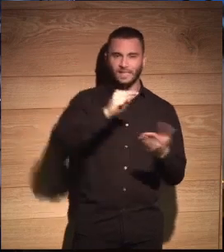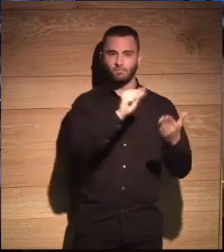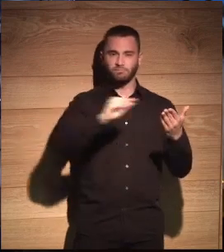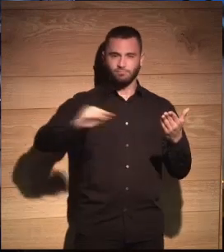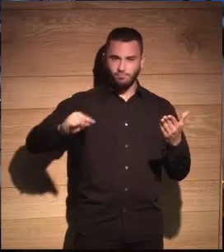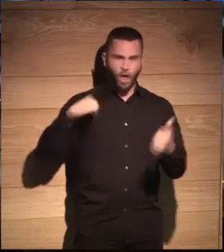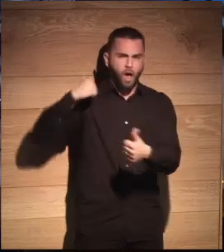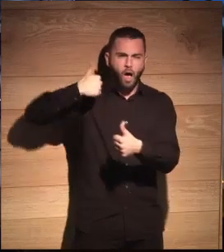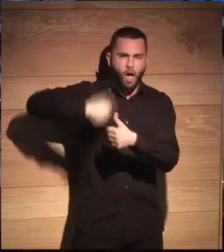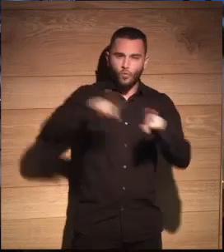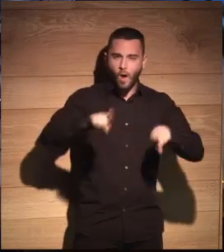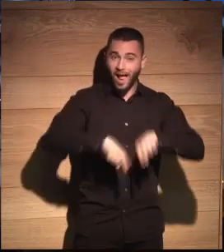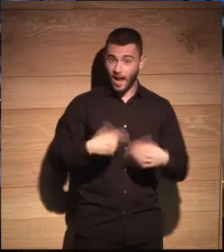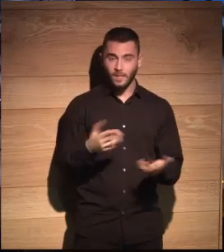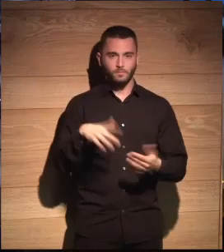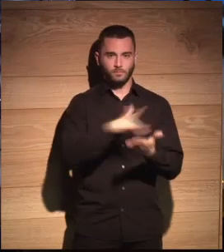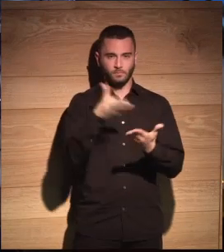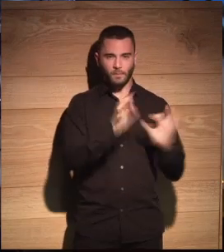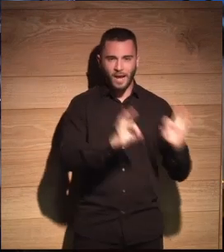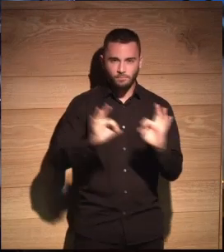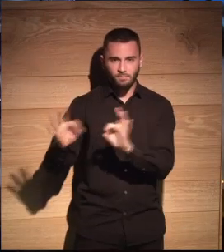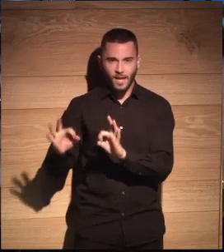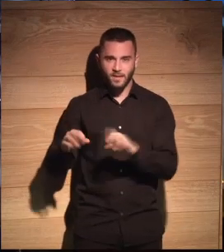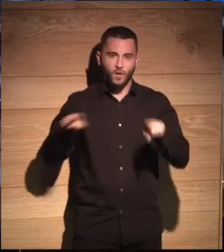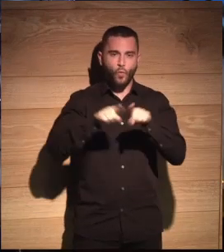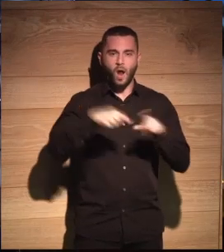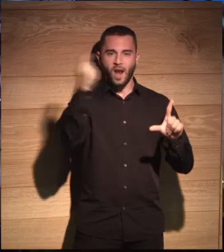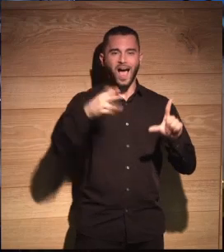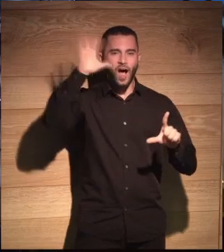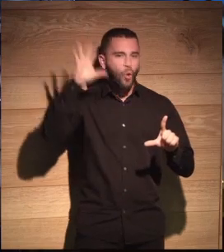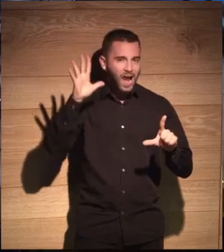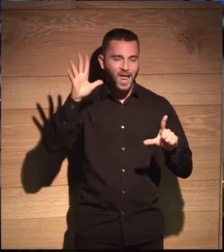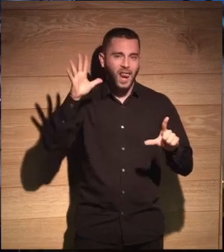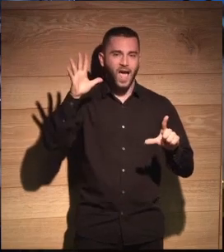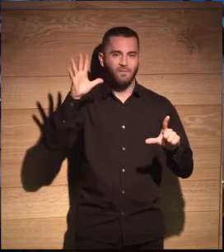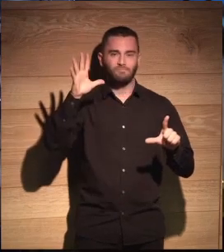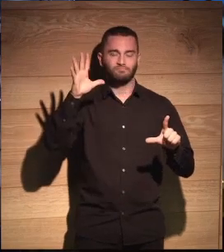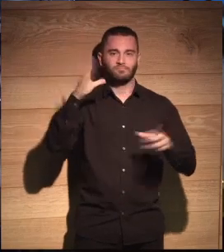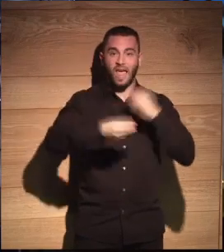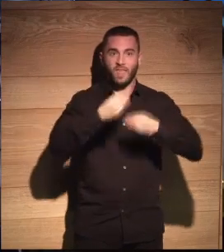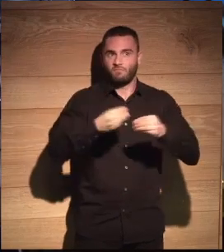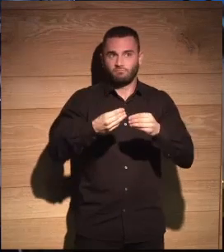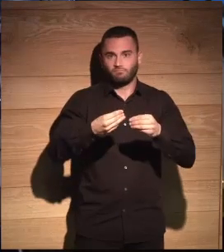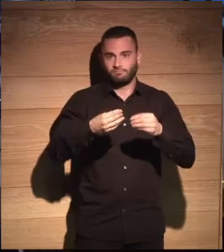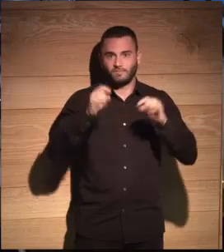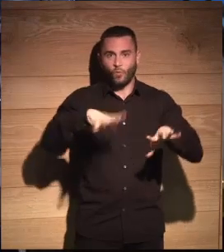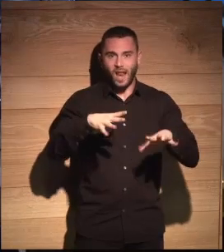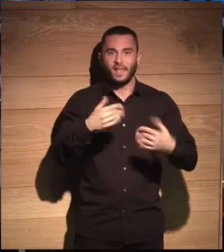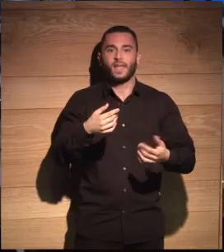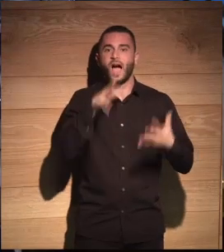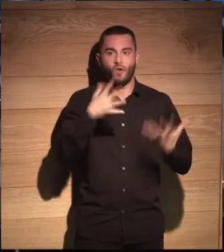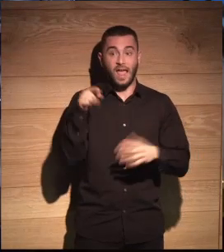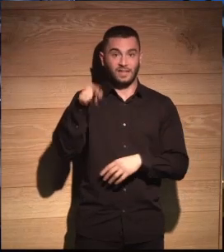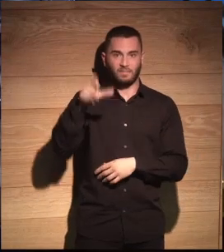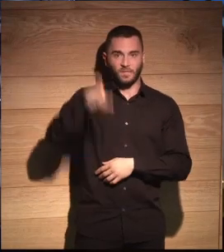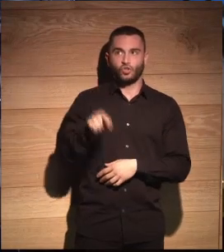china de toda la vida, se prepara las páginas como haría un acuarelista de los que todavía dan clases